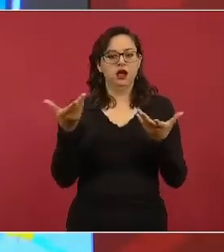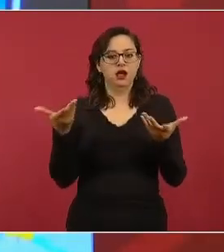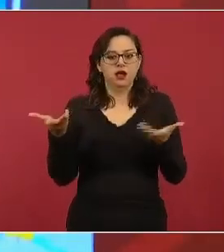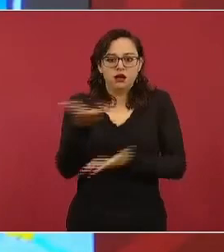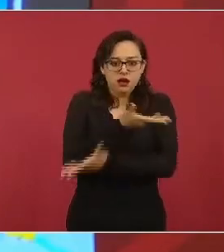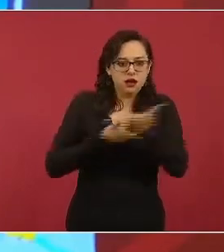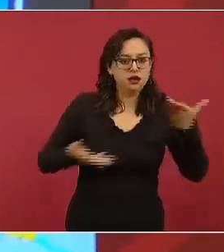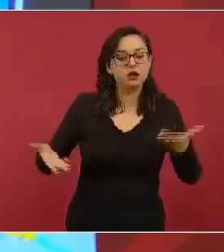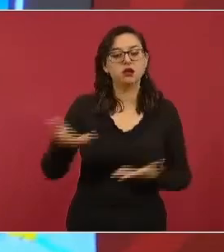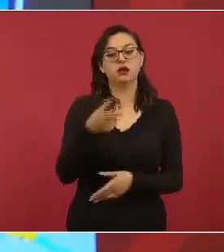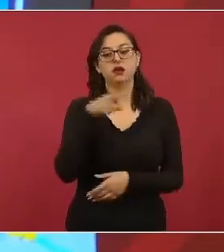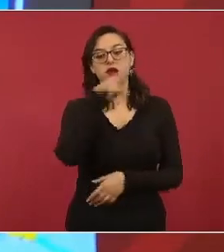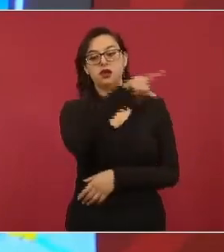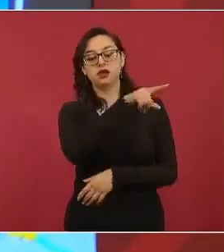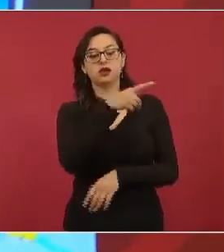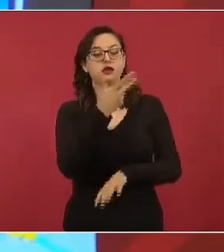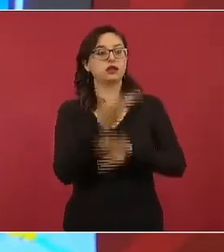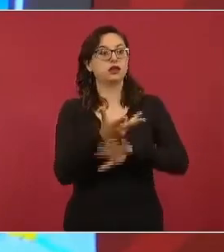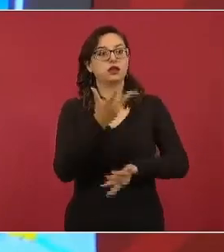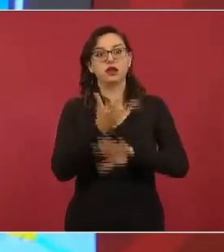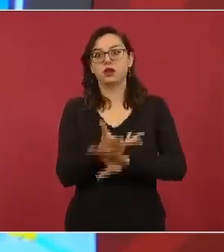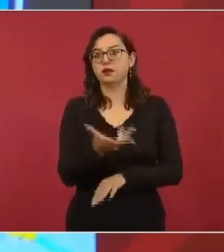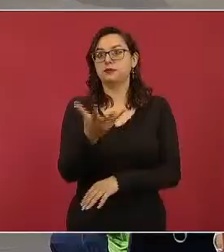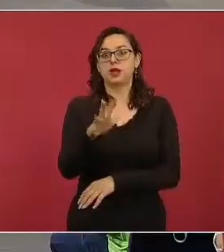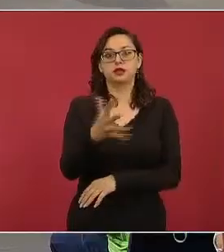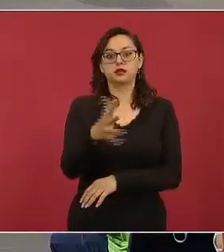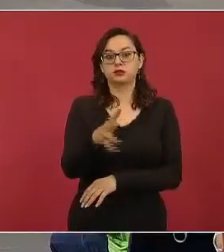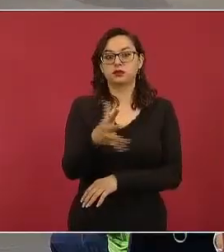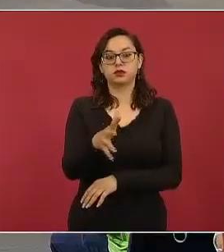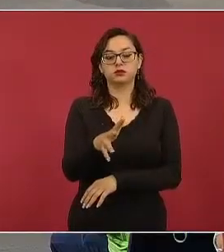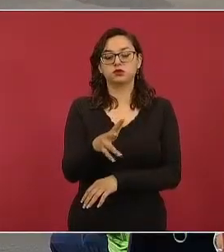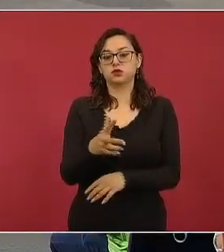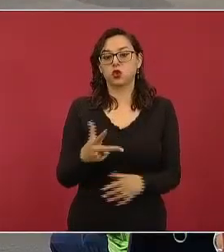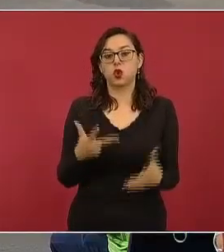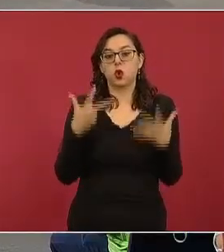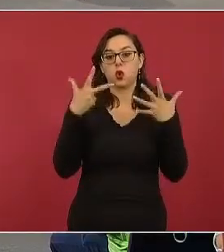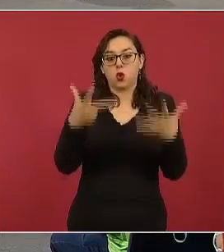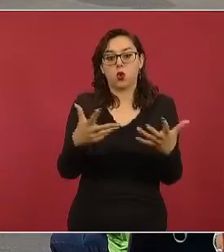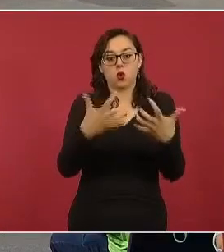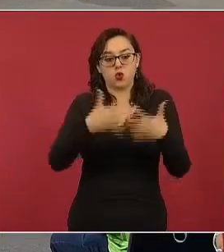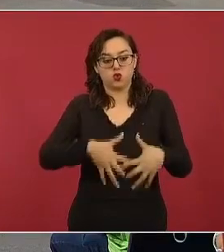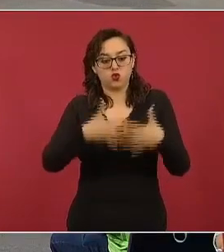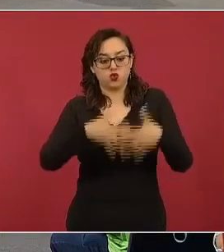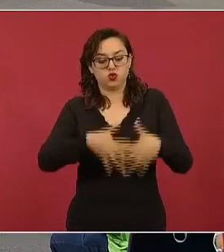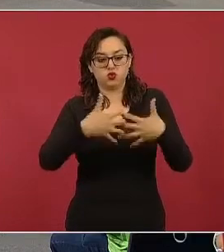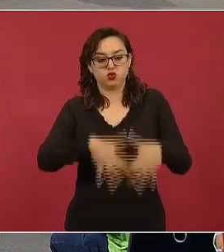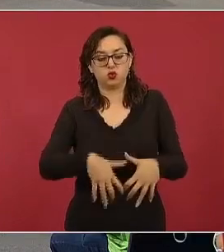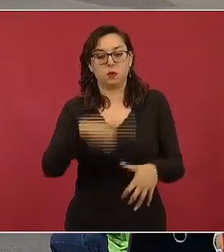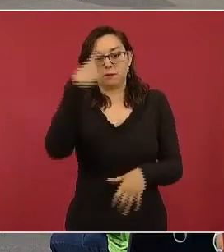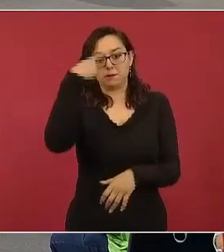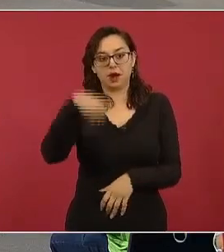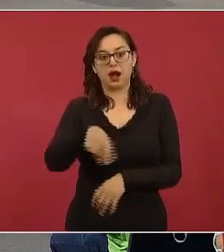En Estados Unidos deben de haber, cuando mucho, 8 plantas de licuefacción.